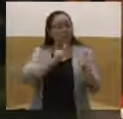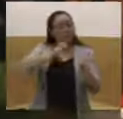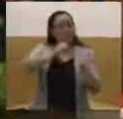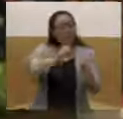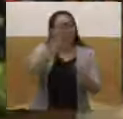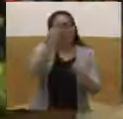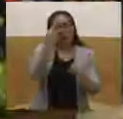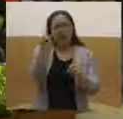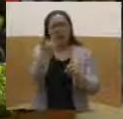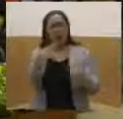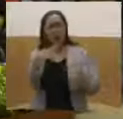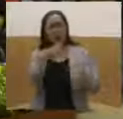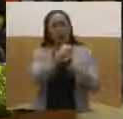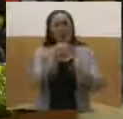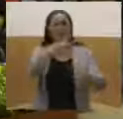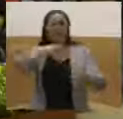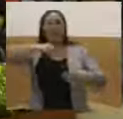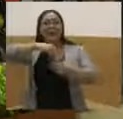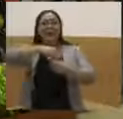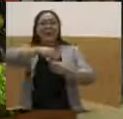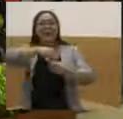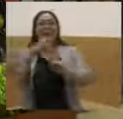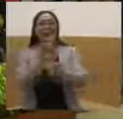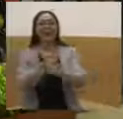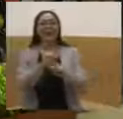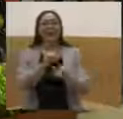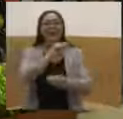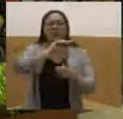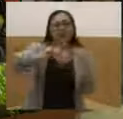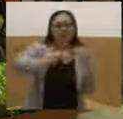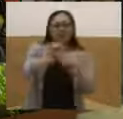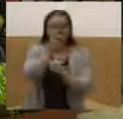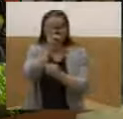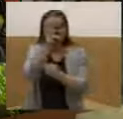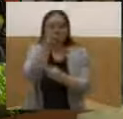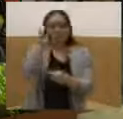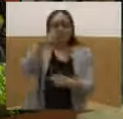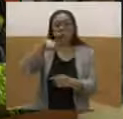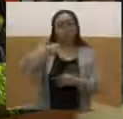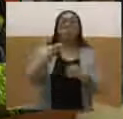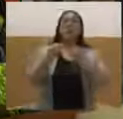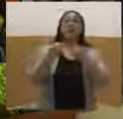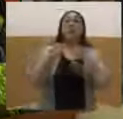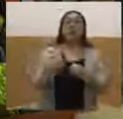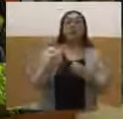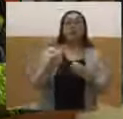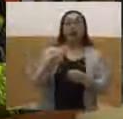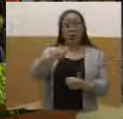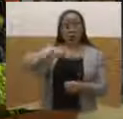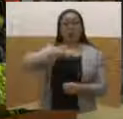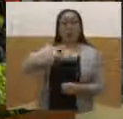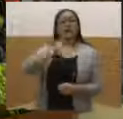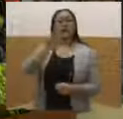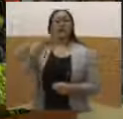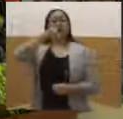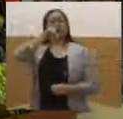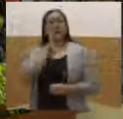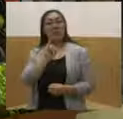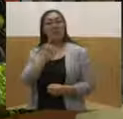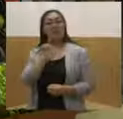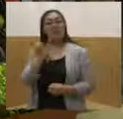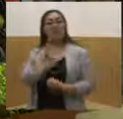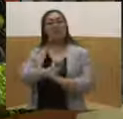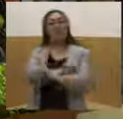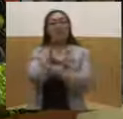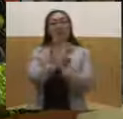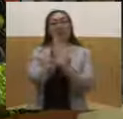incluyente y libre de prejuicio. Tengan la seguridad de que el PRI acompañará con toda decisión, con